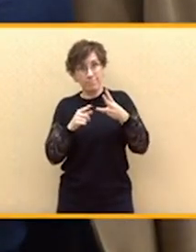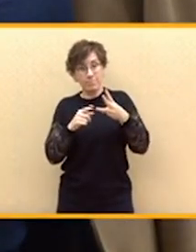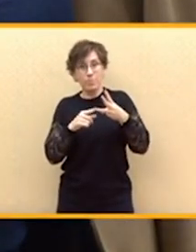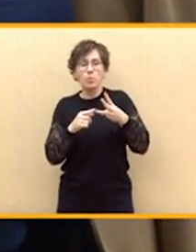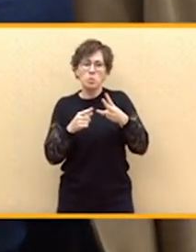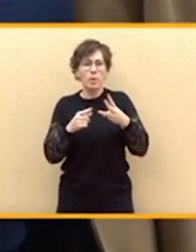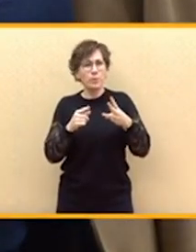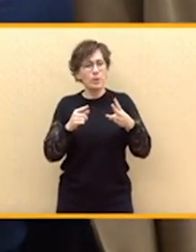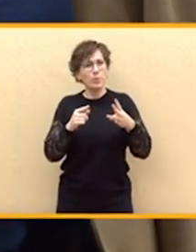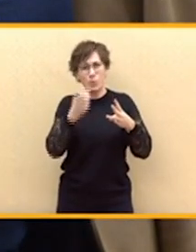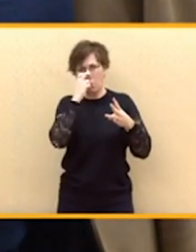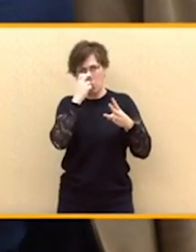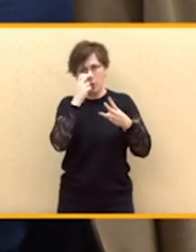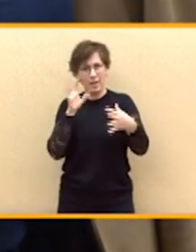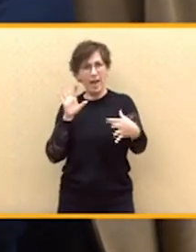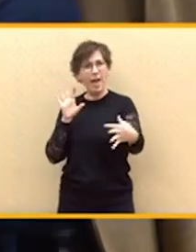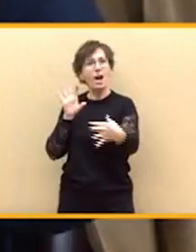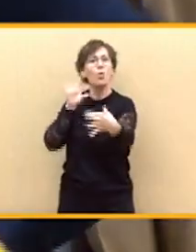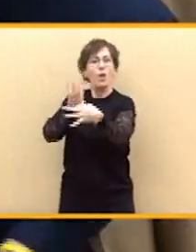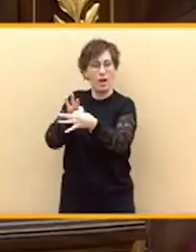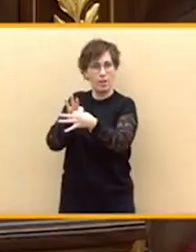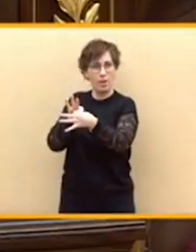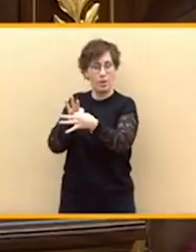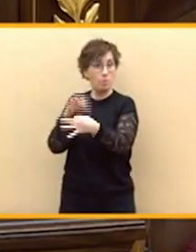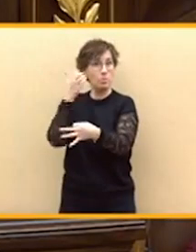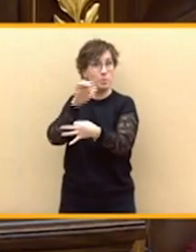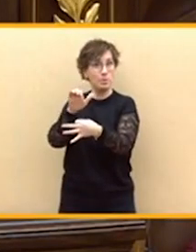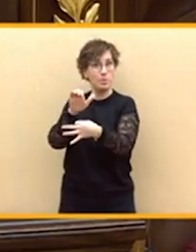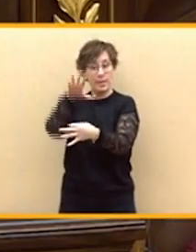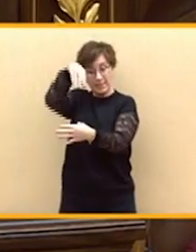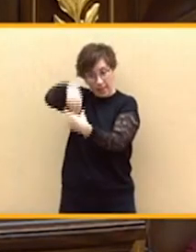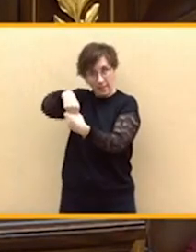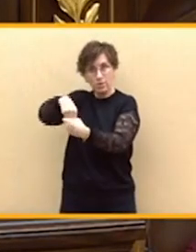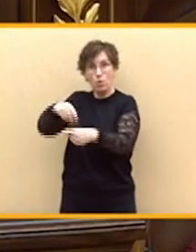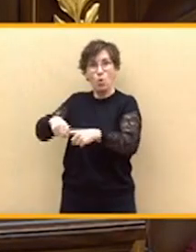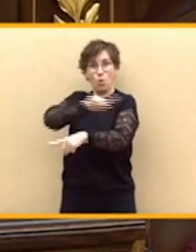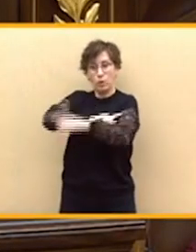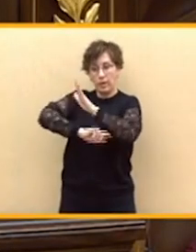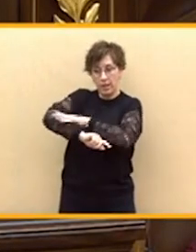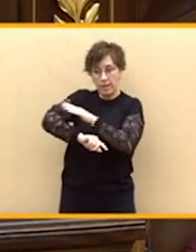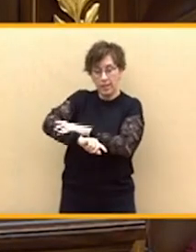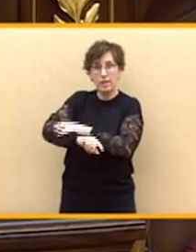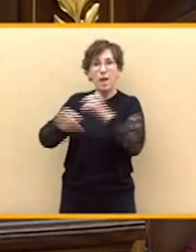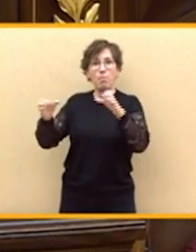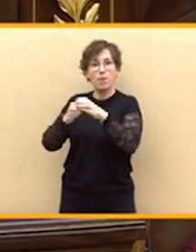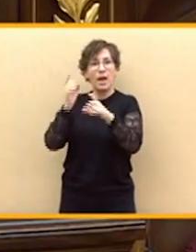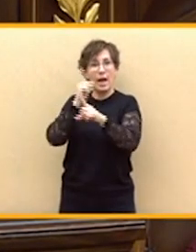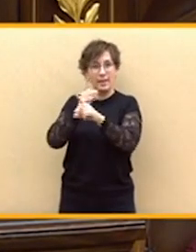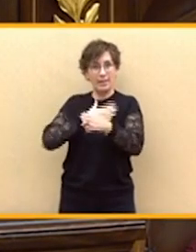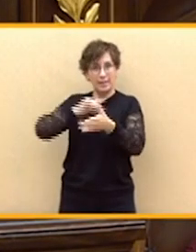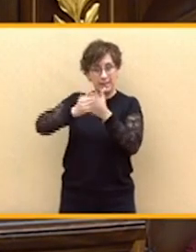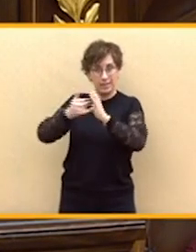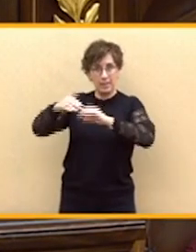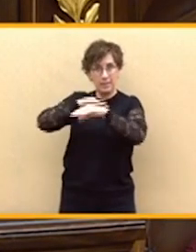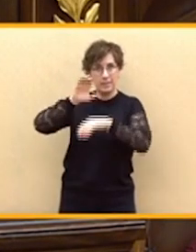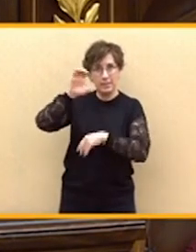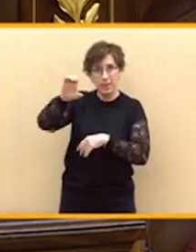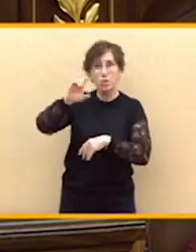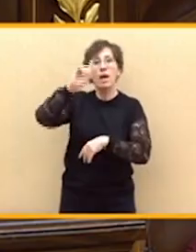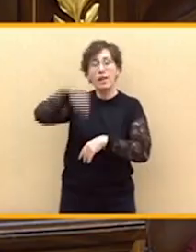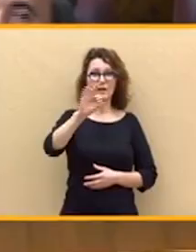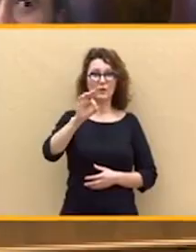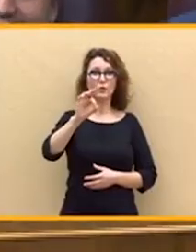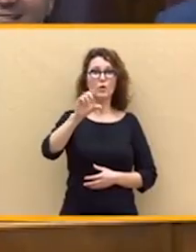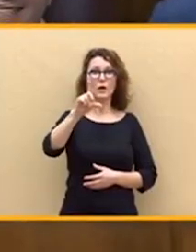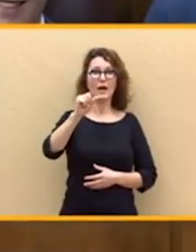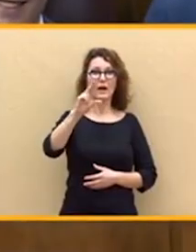sea publicado en el Boletín Oficial del Estado. Sin embargo, aún falta la definición del cuerpo de gobierno, por lo que el nuevo gobierno podría